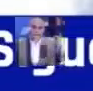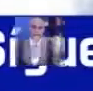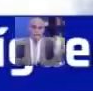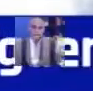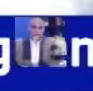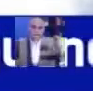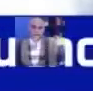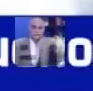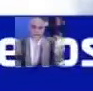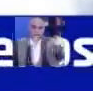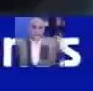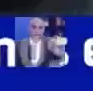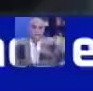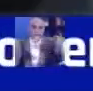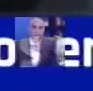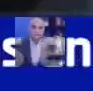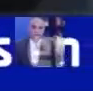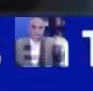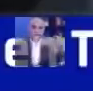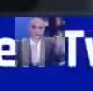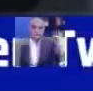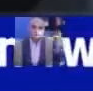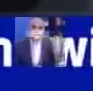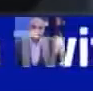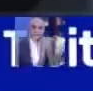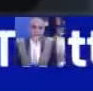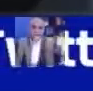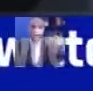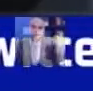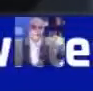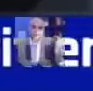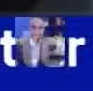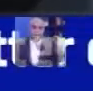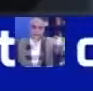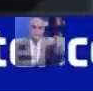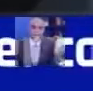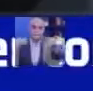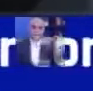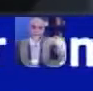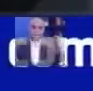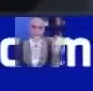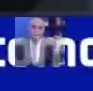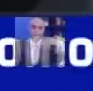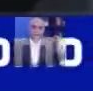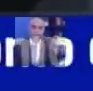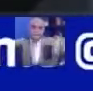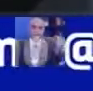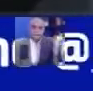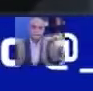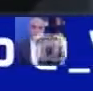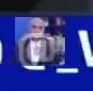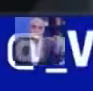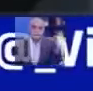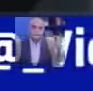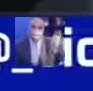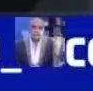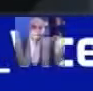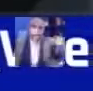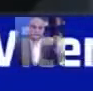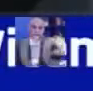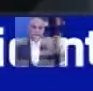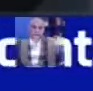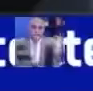del momento, nosotros estamos investigando. Pero como decía yo, eso está súper cabrón porque, y perdón por el